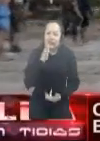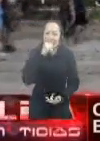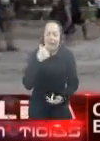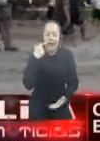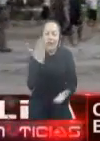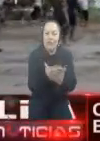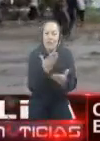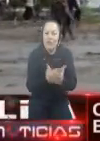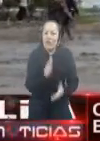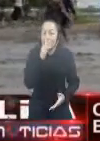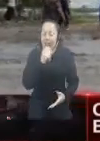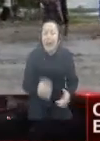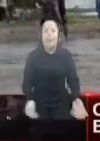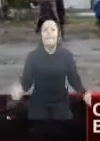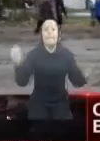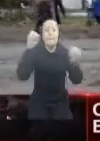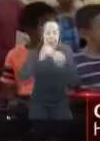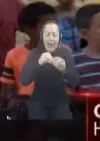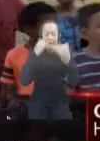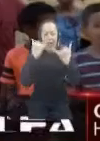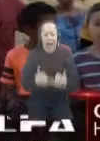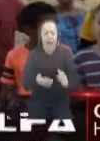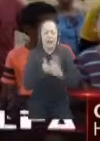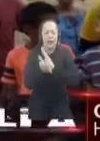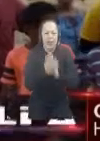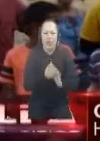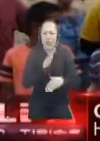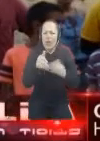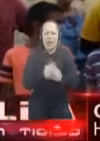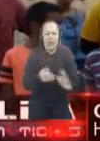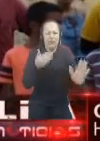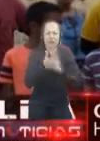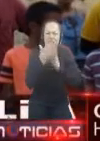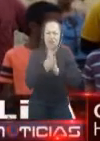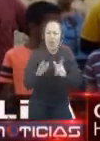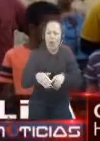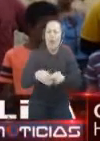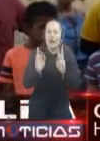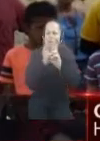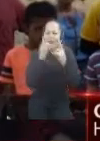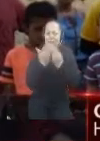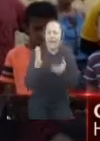propuesta. No obstante, hemos tenido conversaciones con ellos y se han hecho